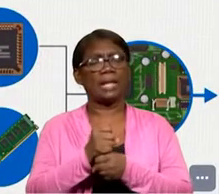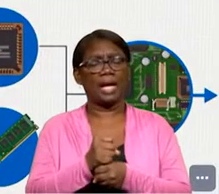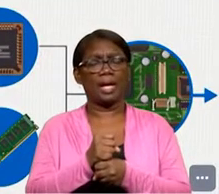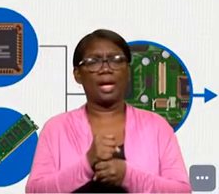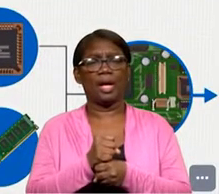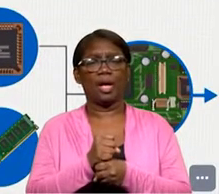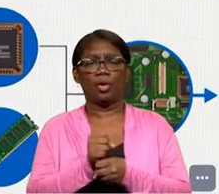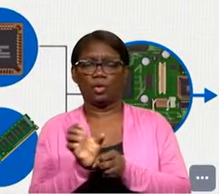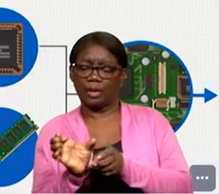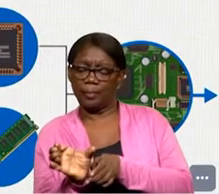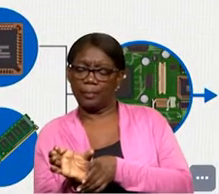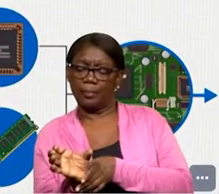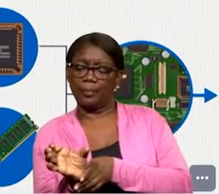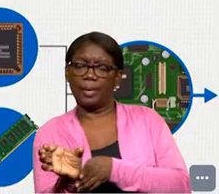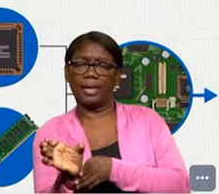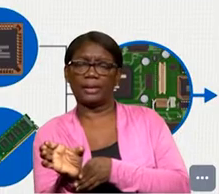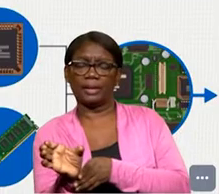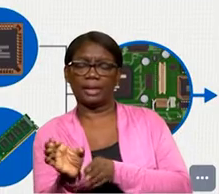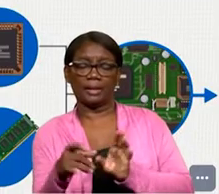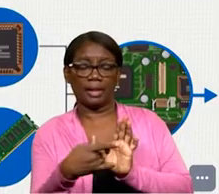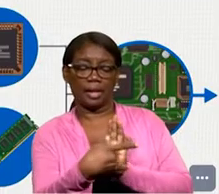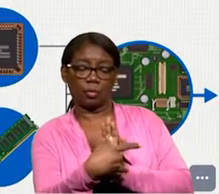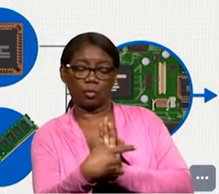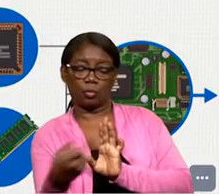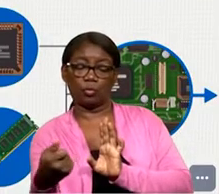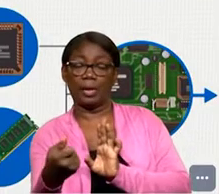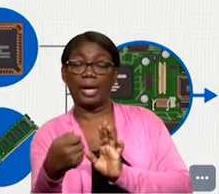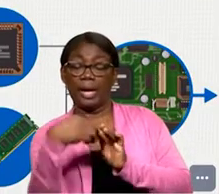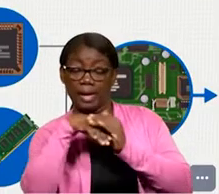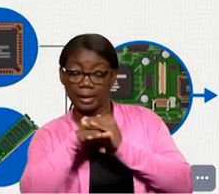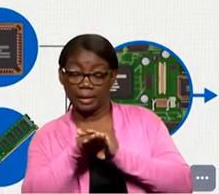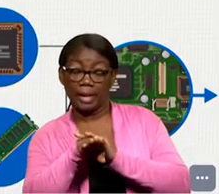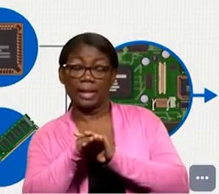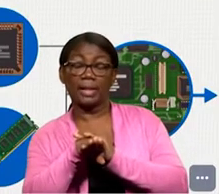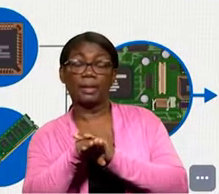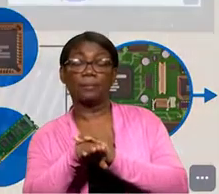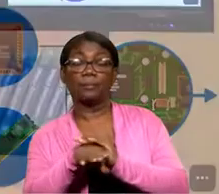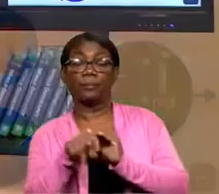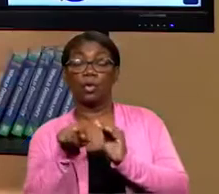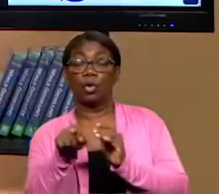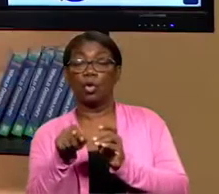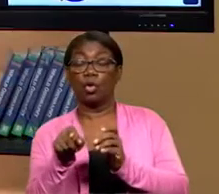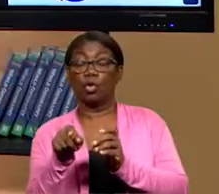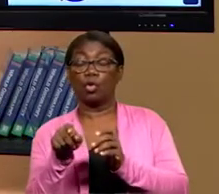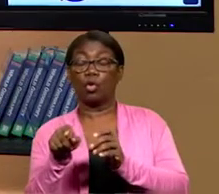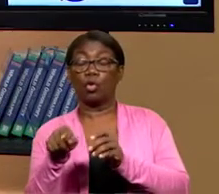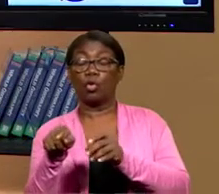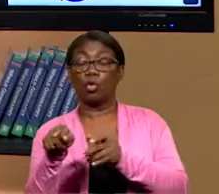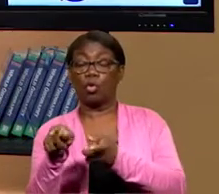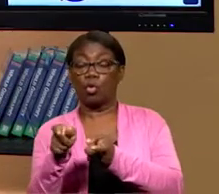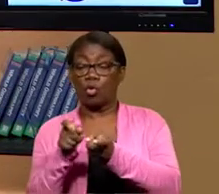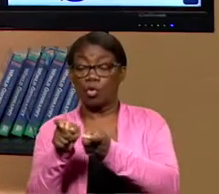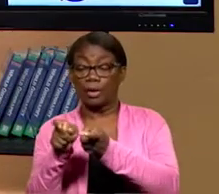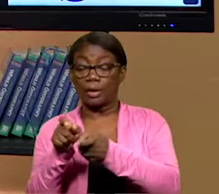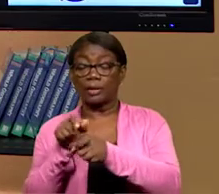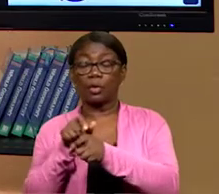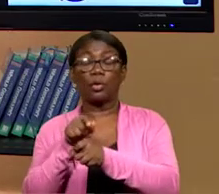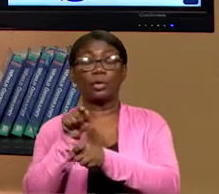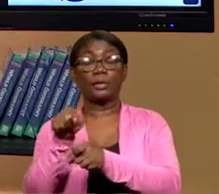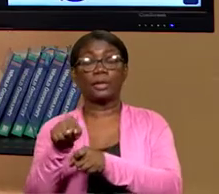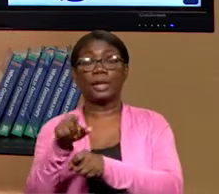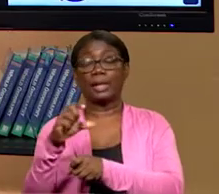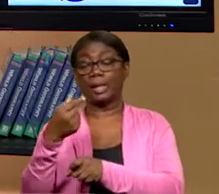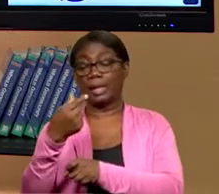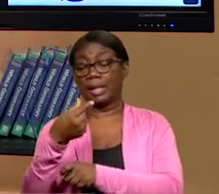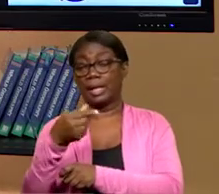sección de entrada de señal, un corrector de gama, un microcontrolador, un conversor